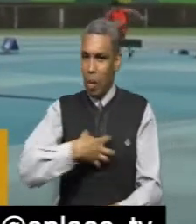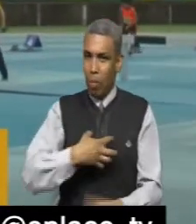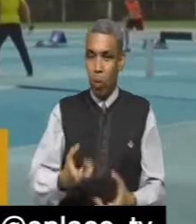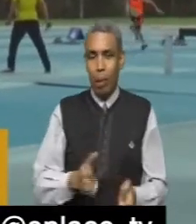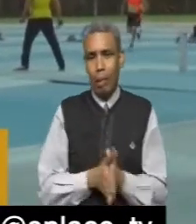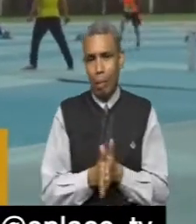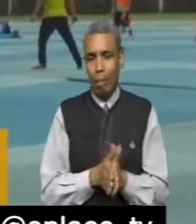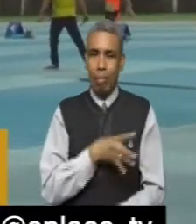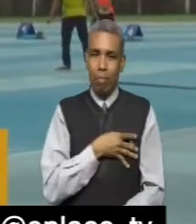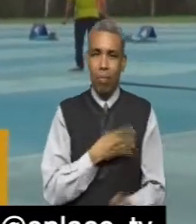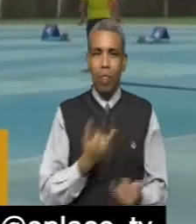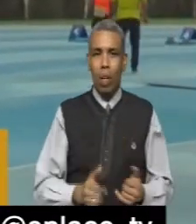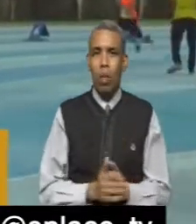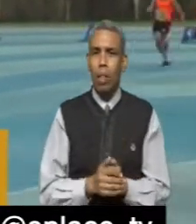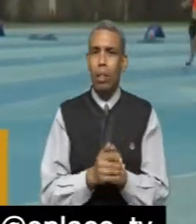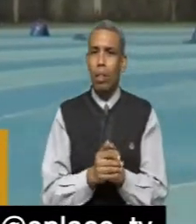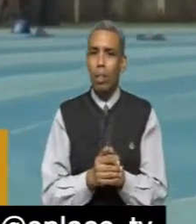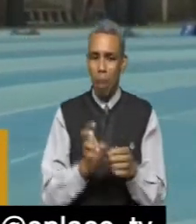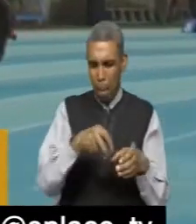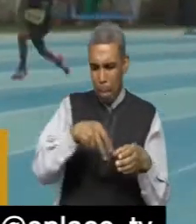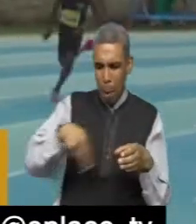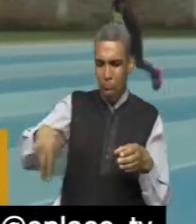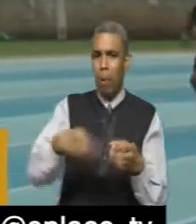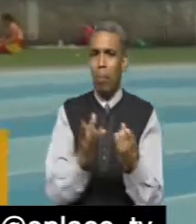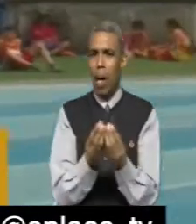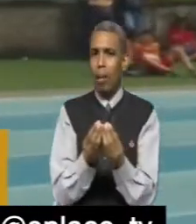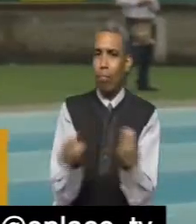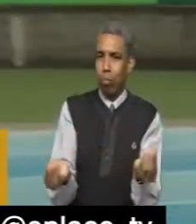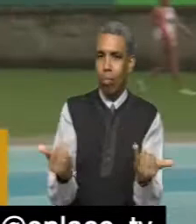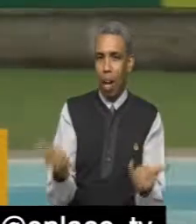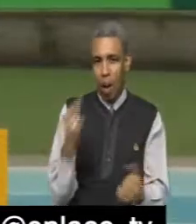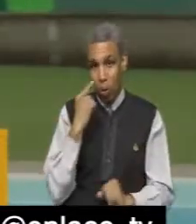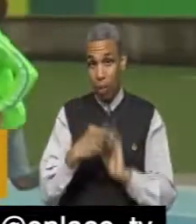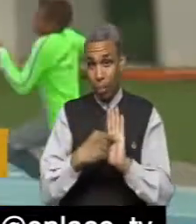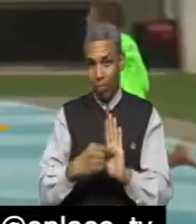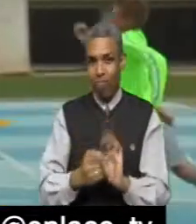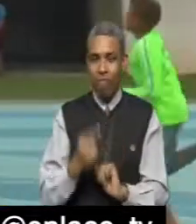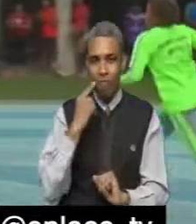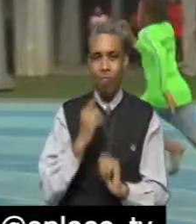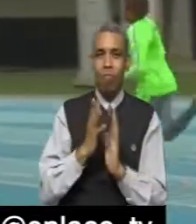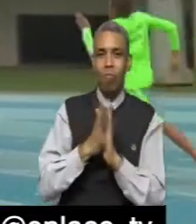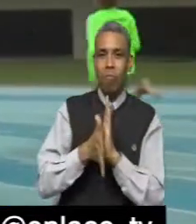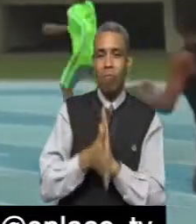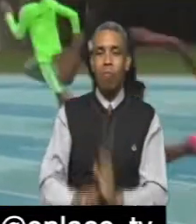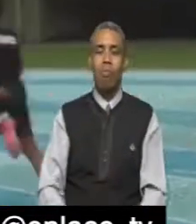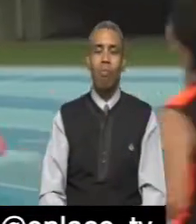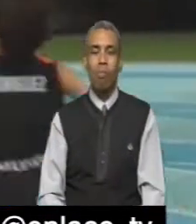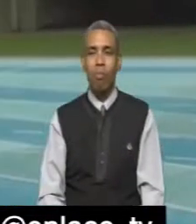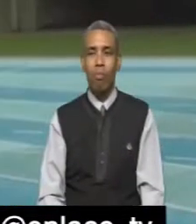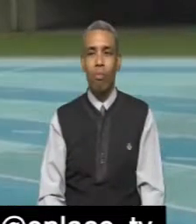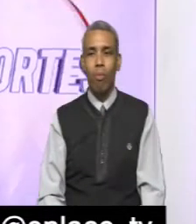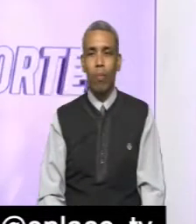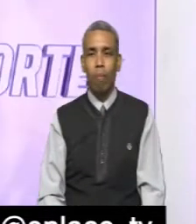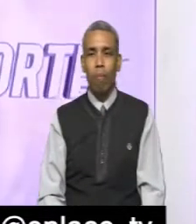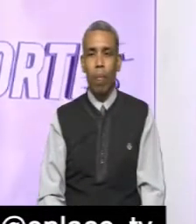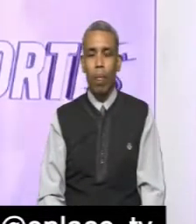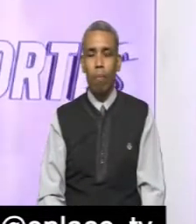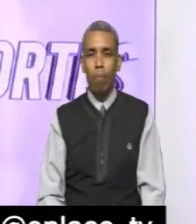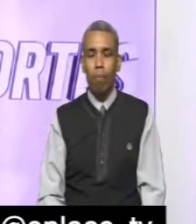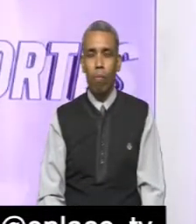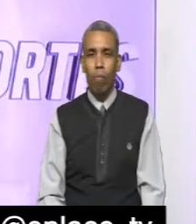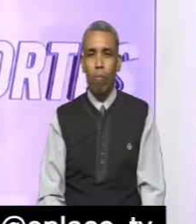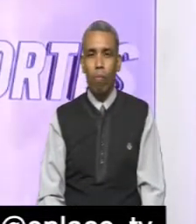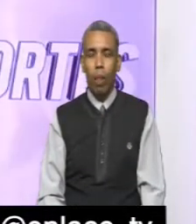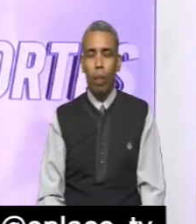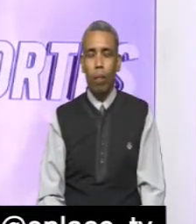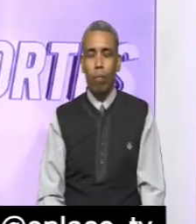la participación de estos jóvenes que pertenecen a instituciones educativas de carácter oficial y privado de esta municipalidad. Y se